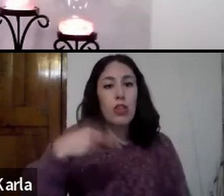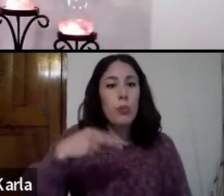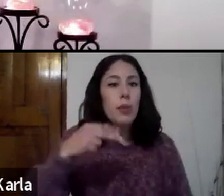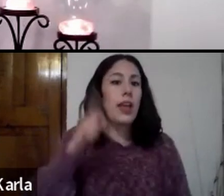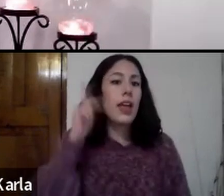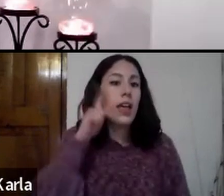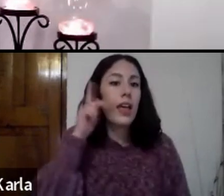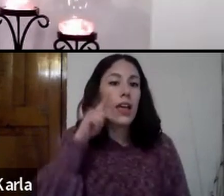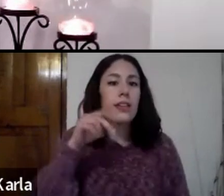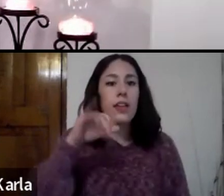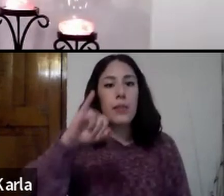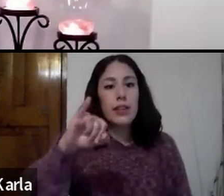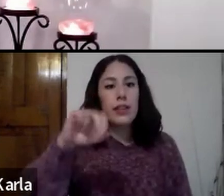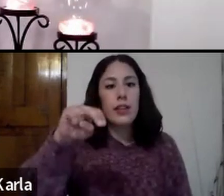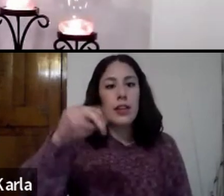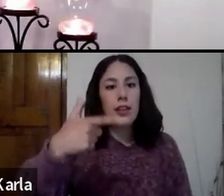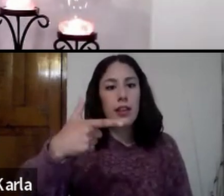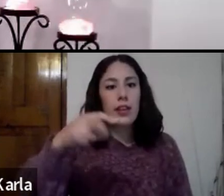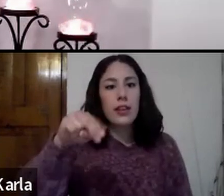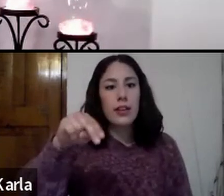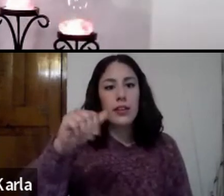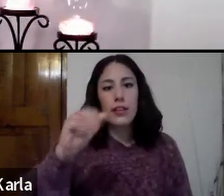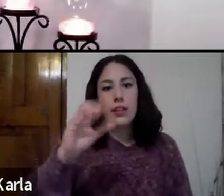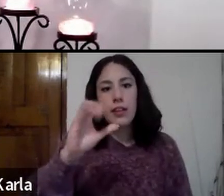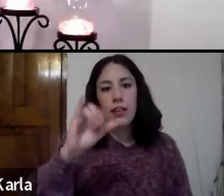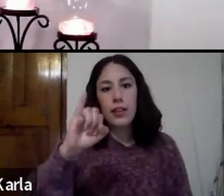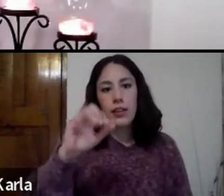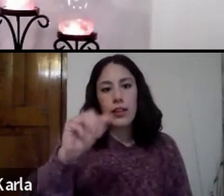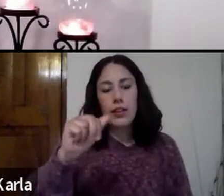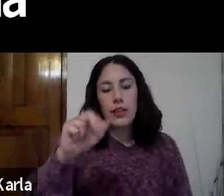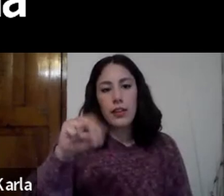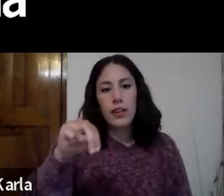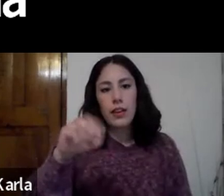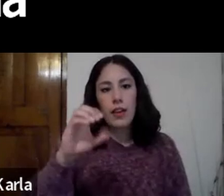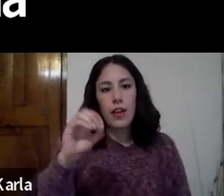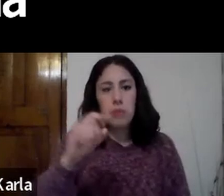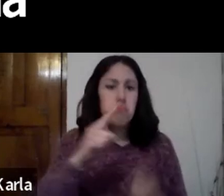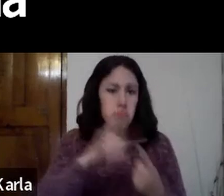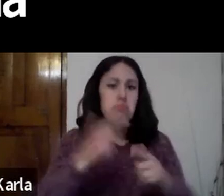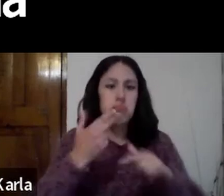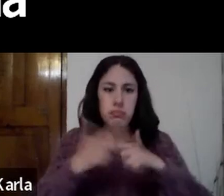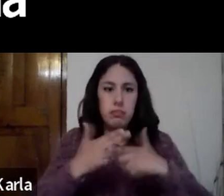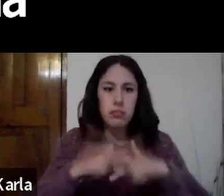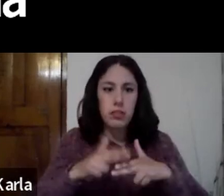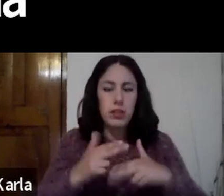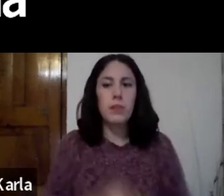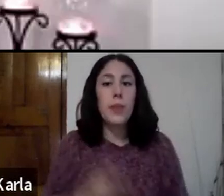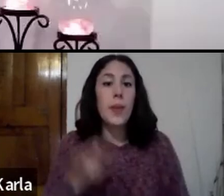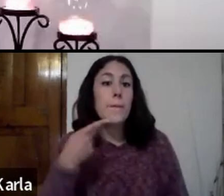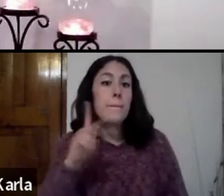tiempo a restaurar nuestra relación con dios es algo que durante la cuaresma pues la iglesia nos invita